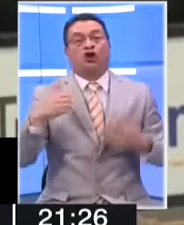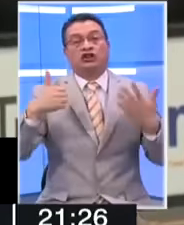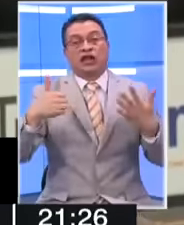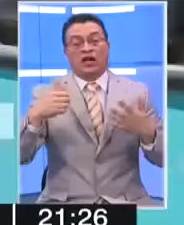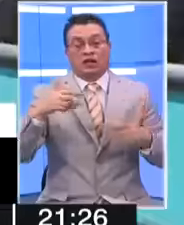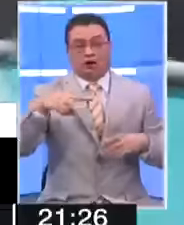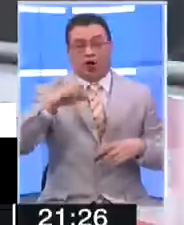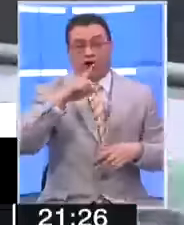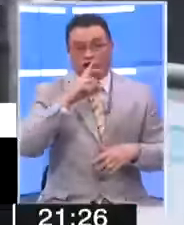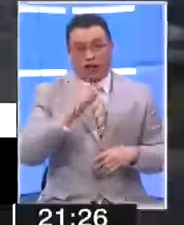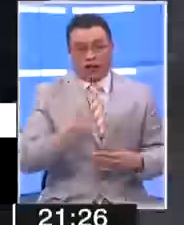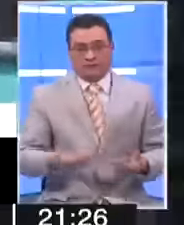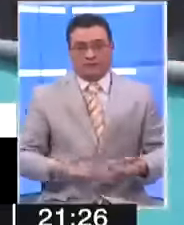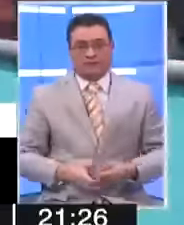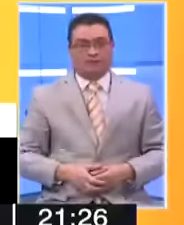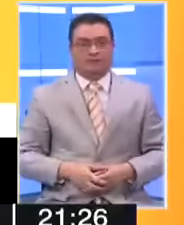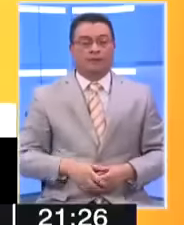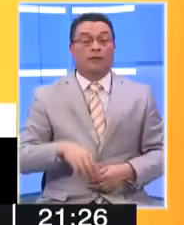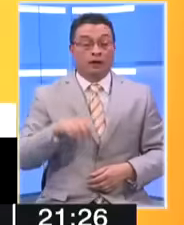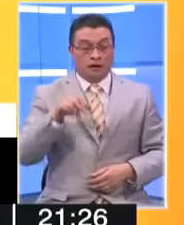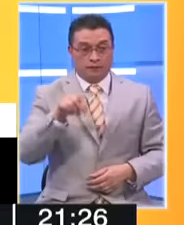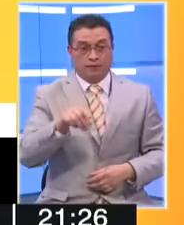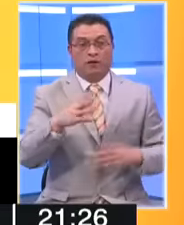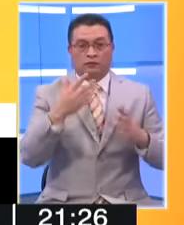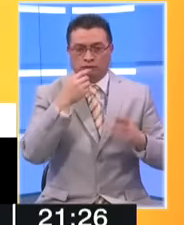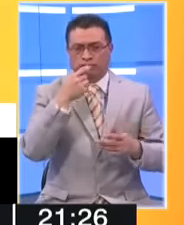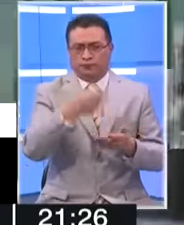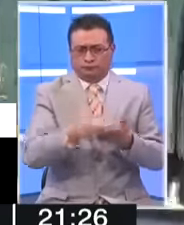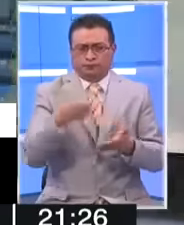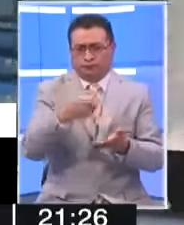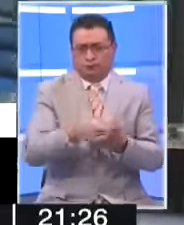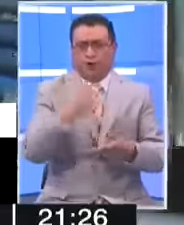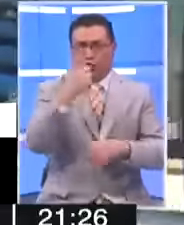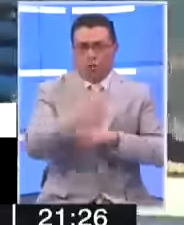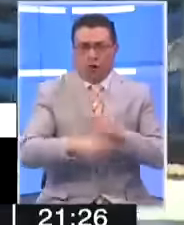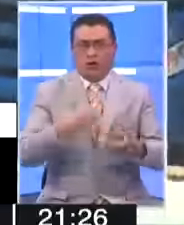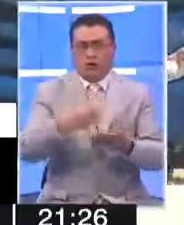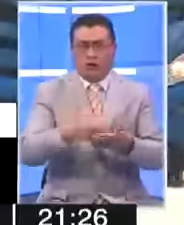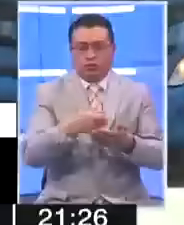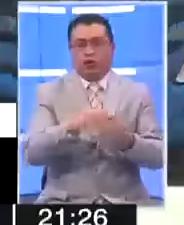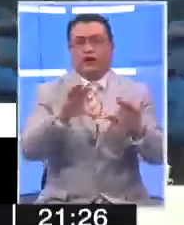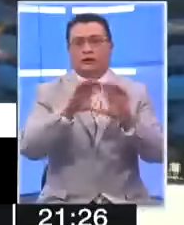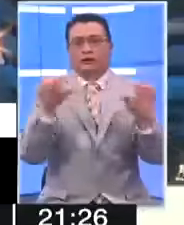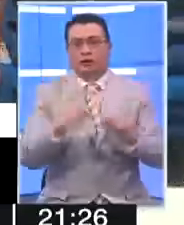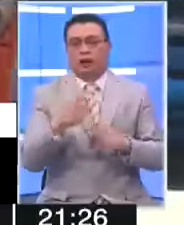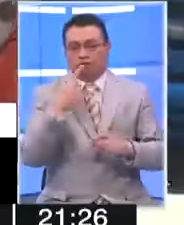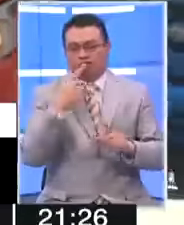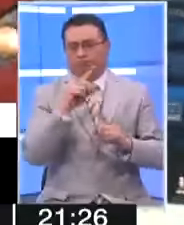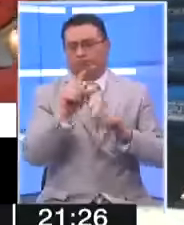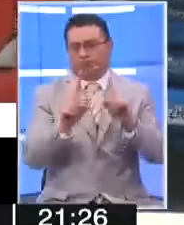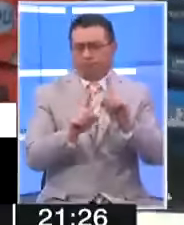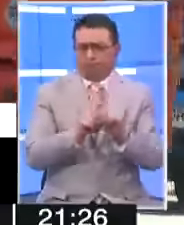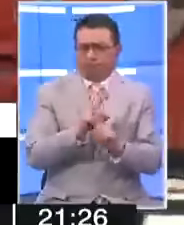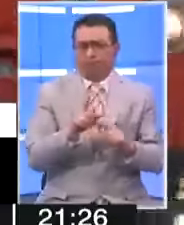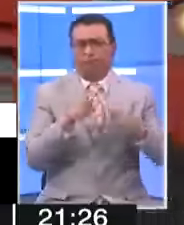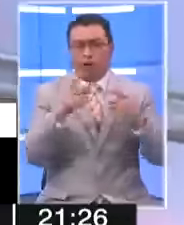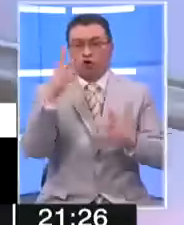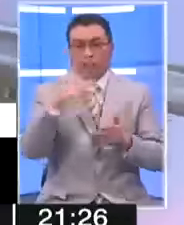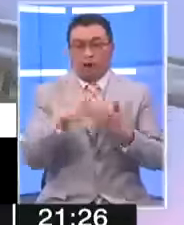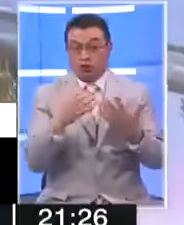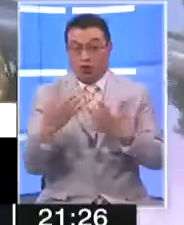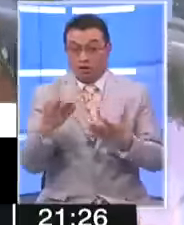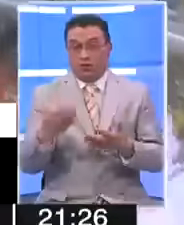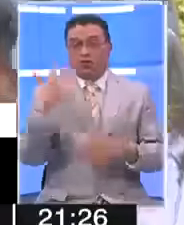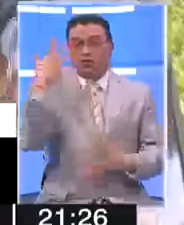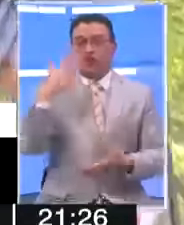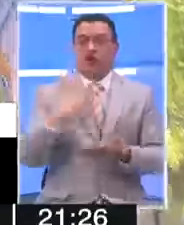al Transantiago. 10 años en los que además se ha cuestionado la subvención que anualmente se le ha entregado al sistema y que desde 2009 llega a más de 5